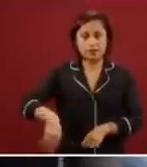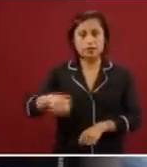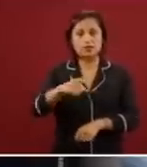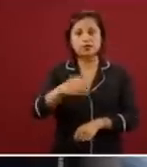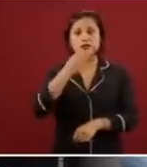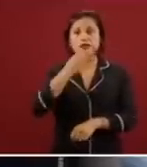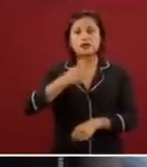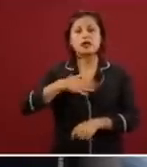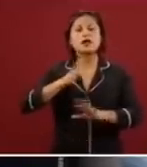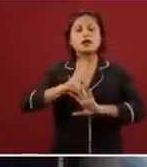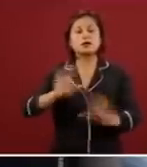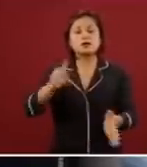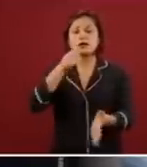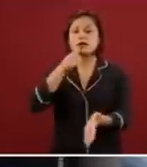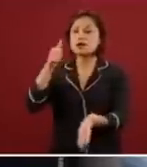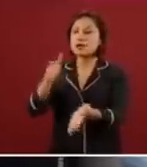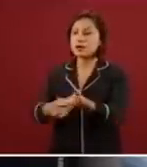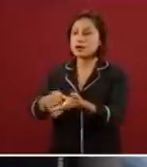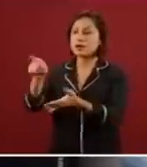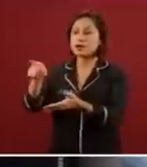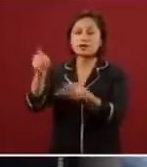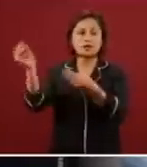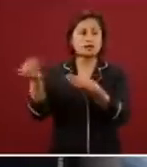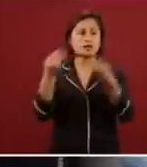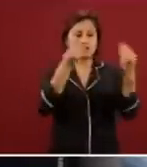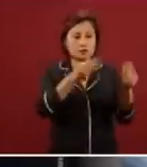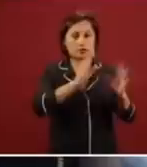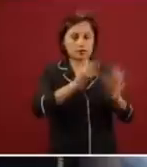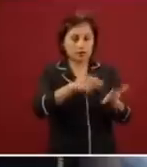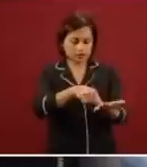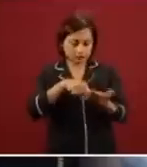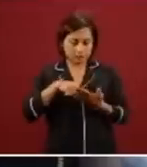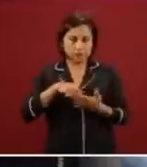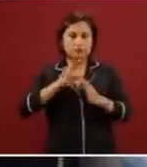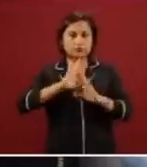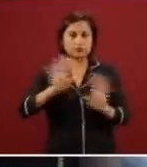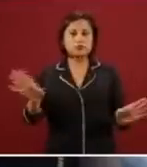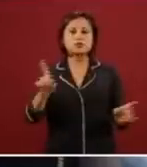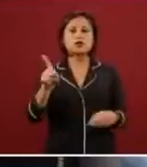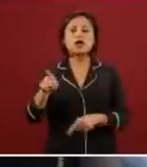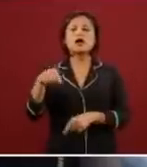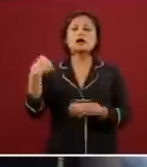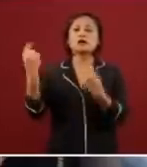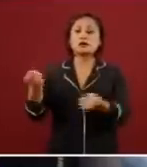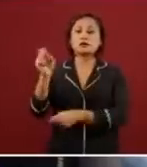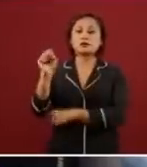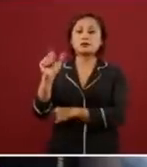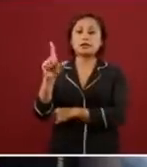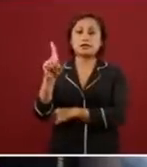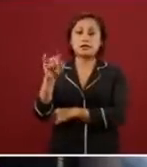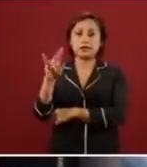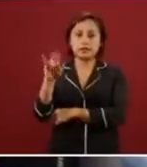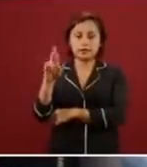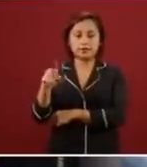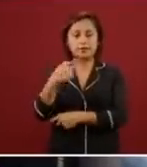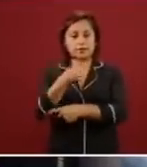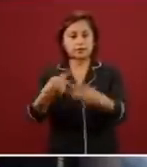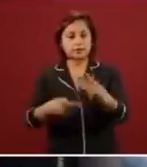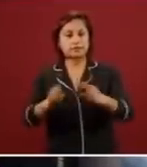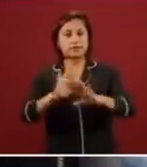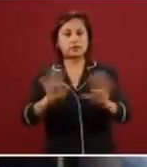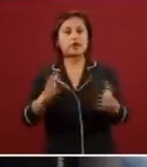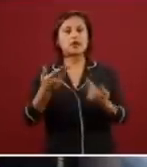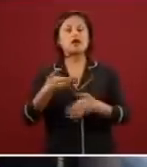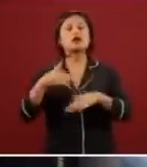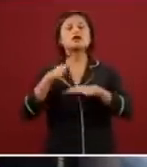por parte del ministro a usted, y la que se dio a conocer al propio Saldívar. Con base en la resolución del Instituto para